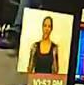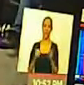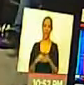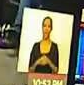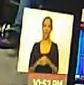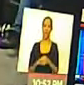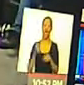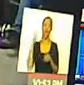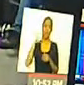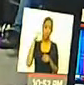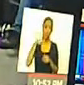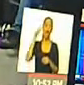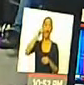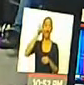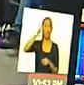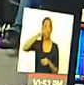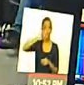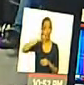Ahí sí le cayeron a ti a la gente.